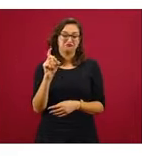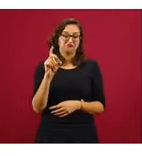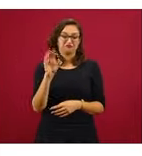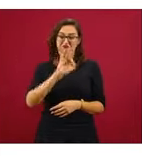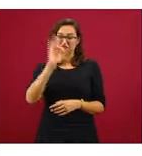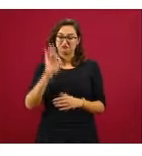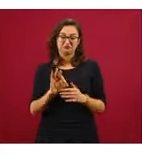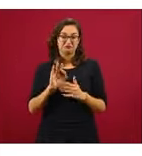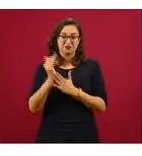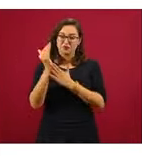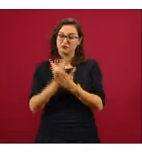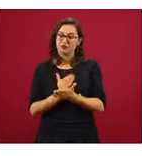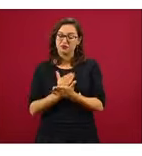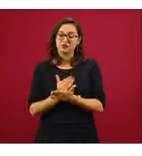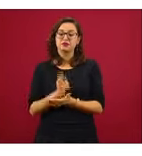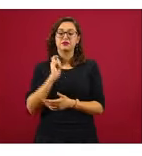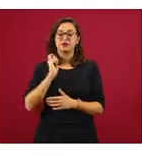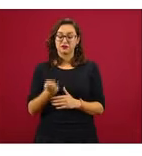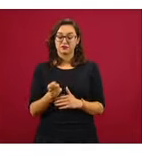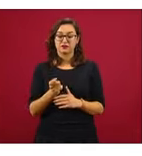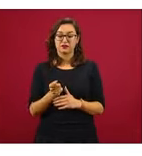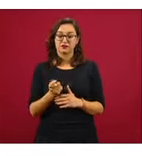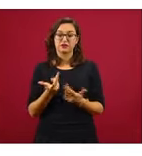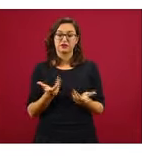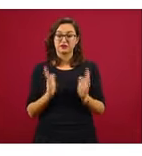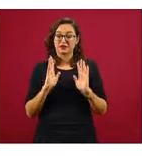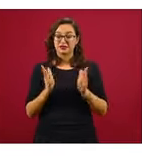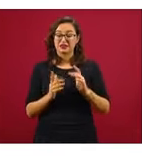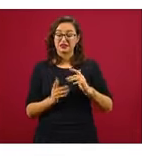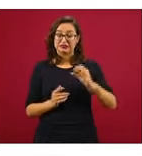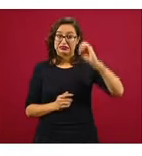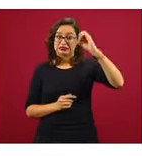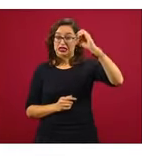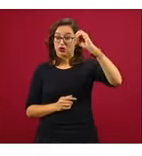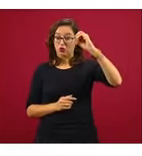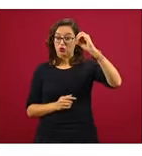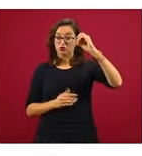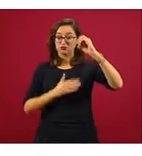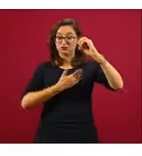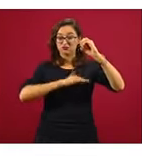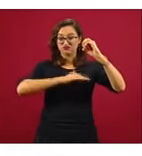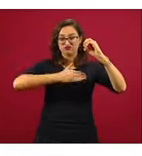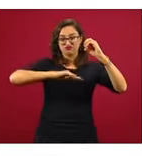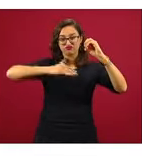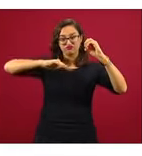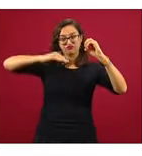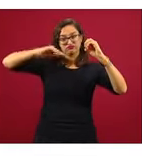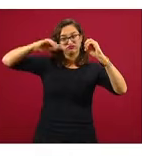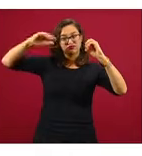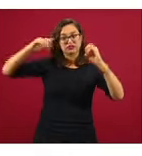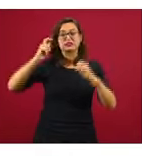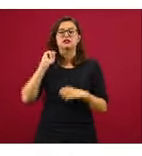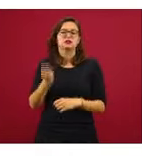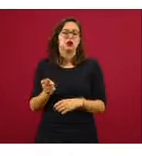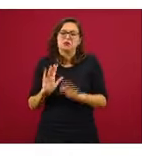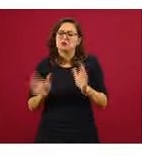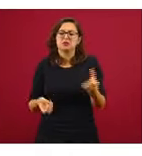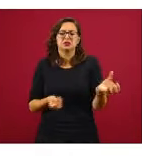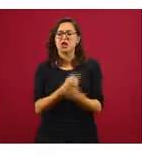de movilidad, que se están acercando más a su base, a la base cero, que es, digamos, regresar a una